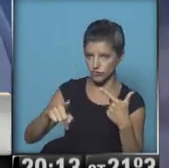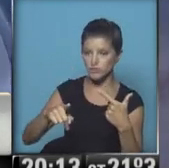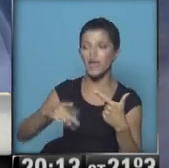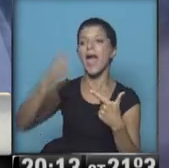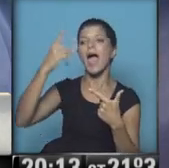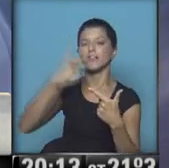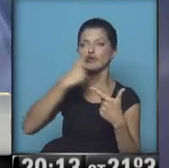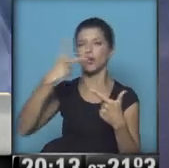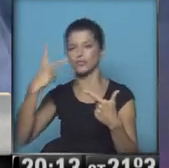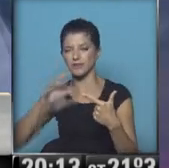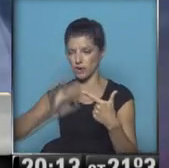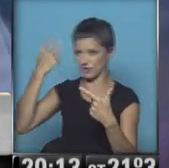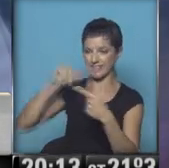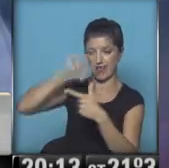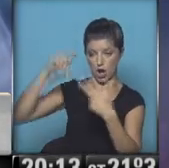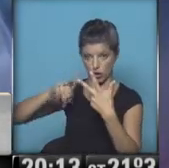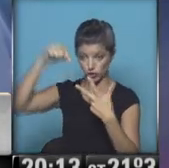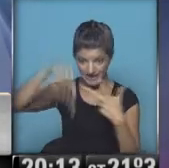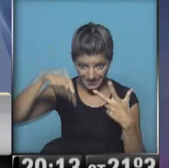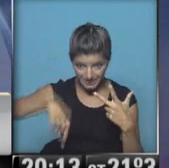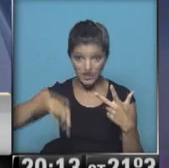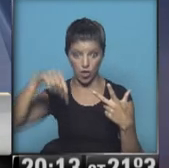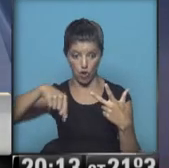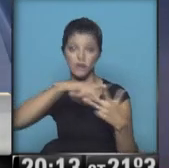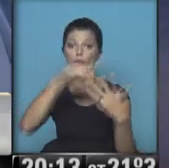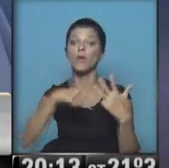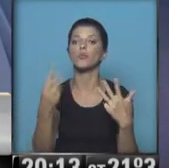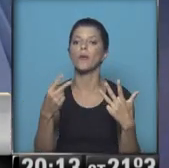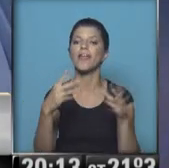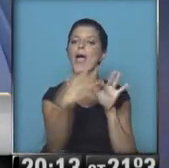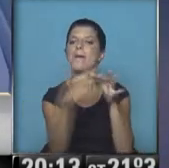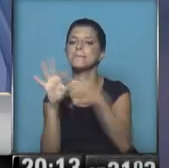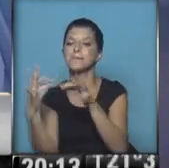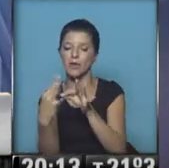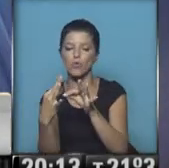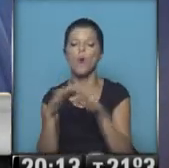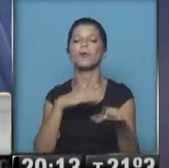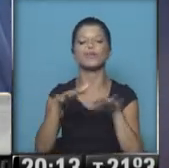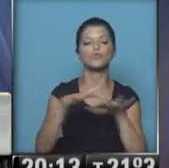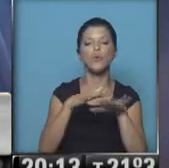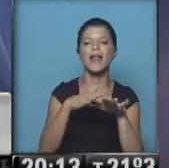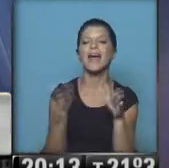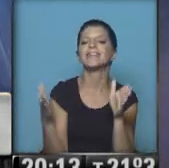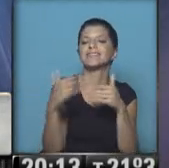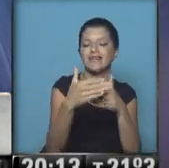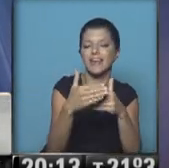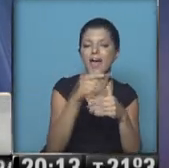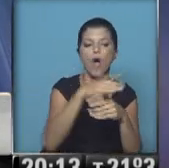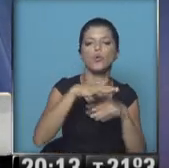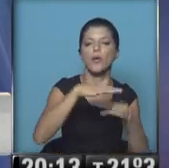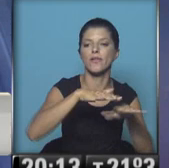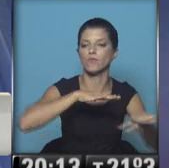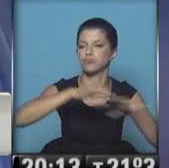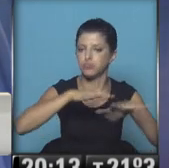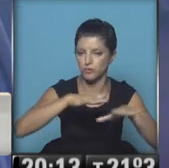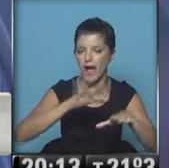tres años, y este del Calbuco podrían tener algo que ver porque están en áreas de acción muy cercanas a la zona de ruptura del